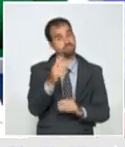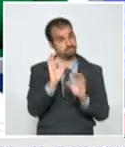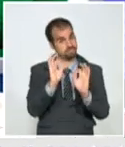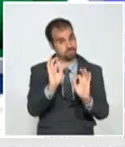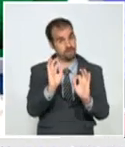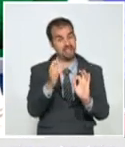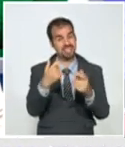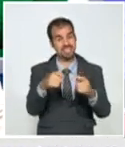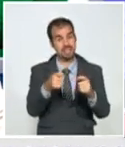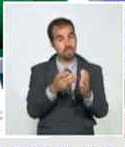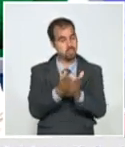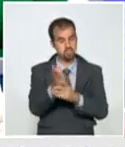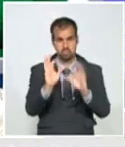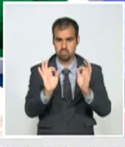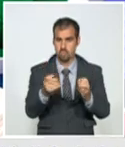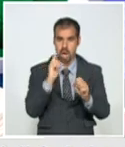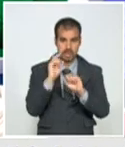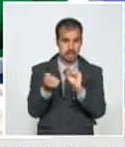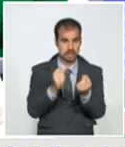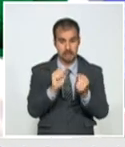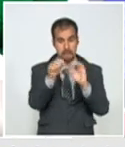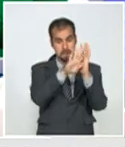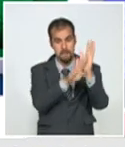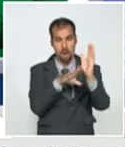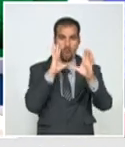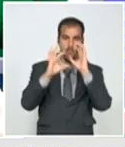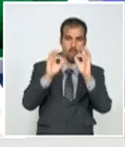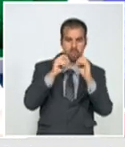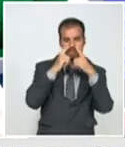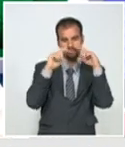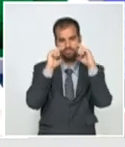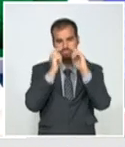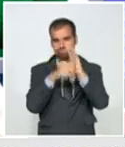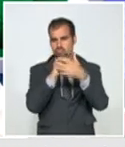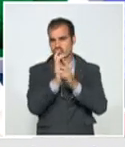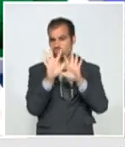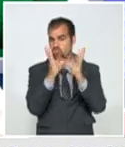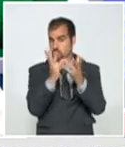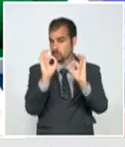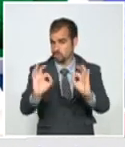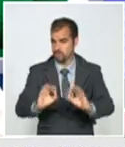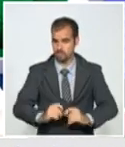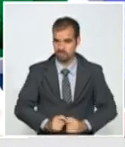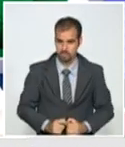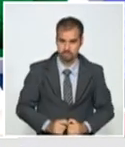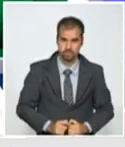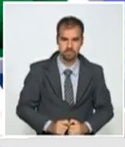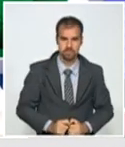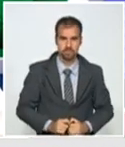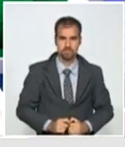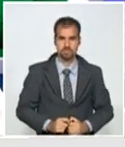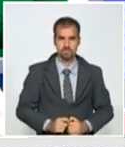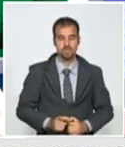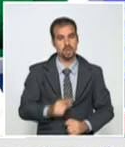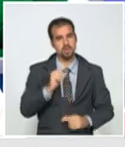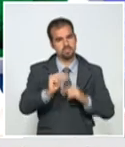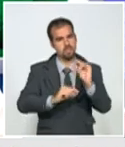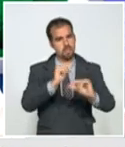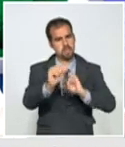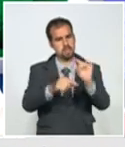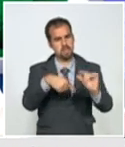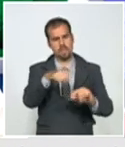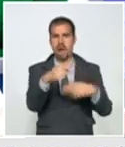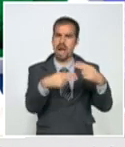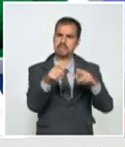las medidas en este municipio que realmente ellos han ido aplicando para que